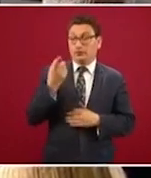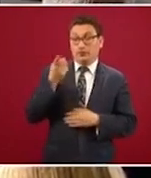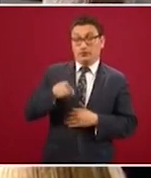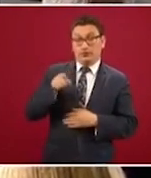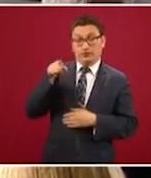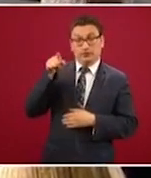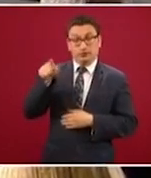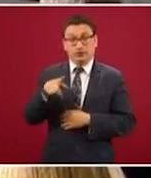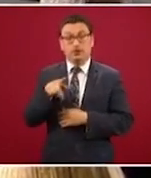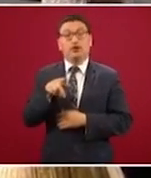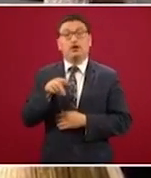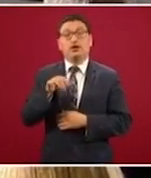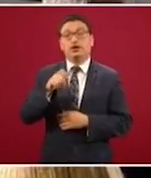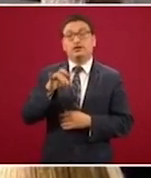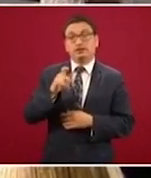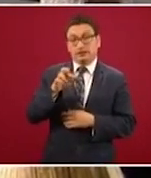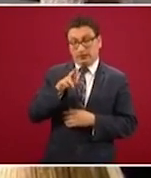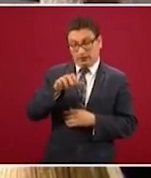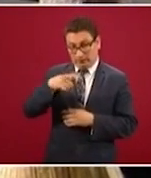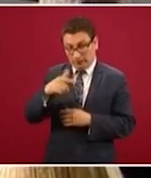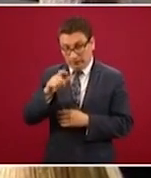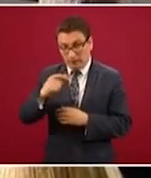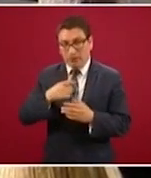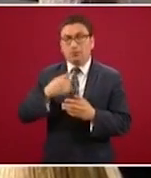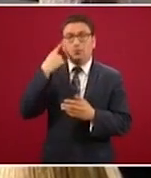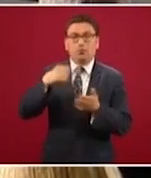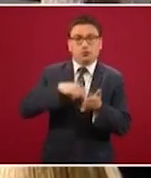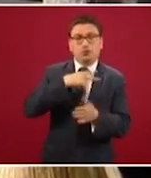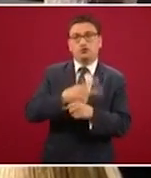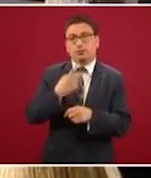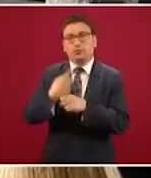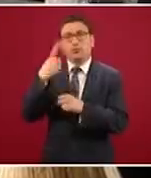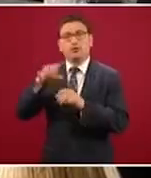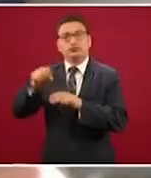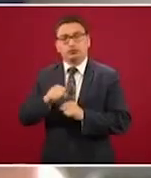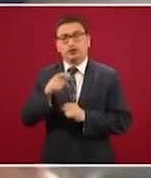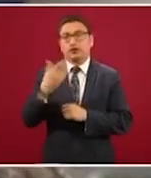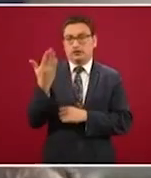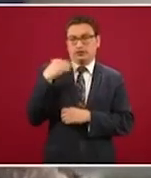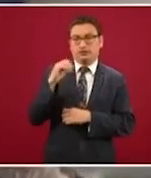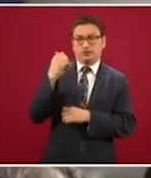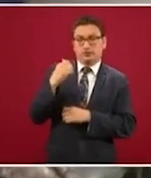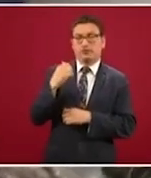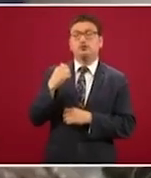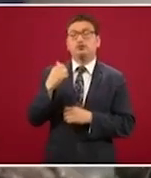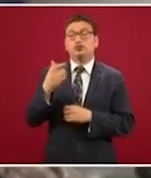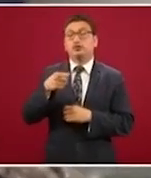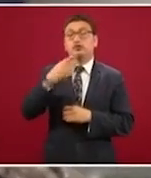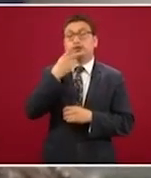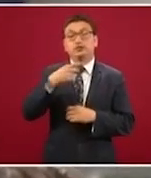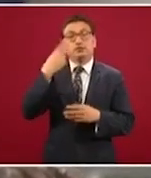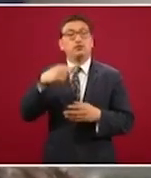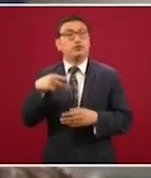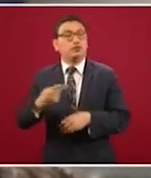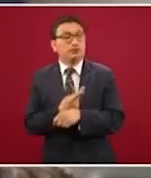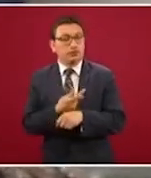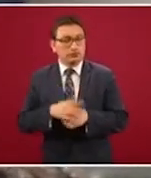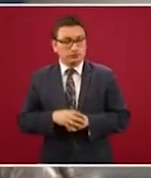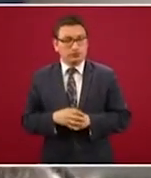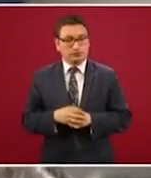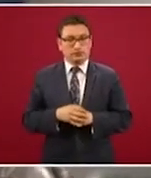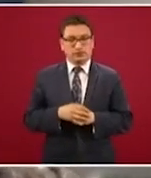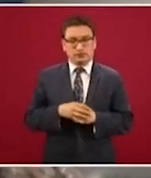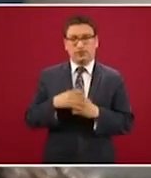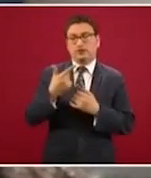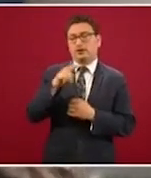contra Gastón Azcárraga. Usted habló en agosto pasado sobre el caso Mexicana. Bueno, pues ya tenemos el caso